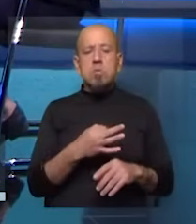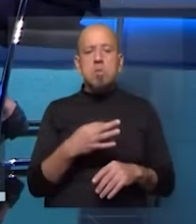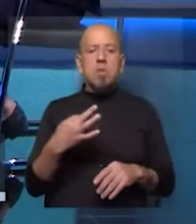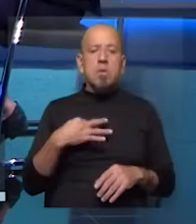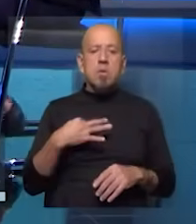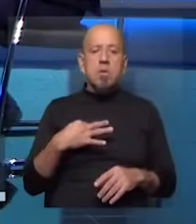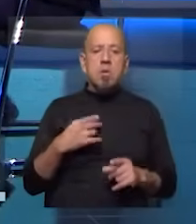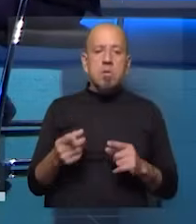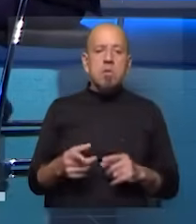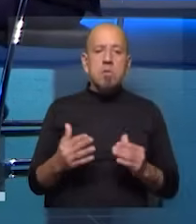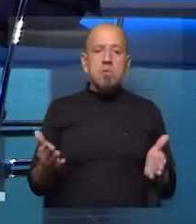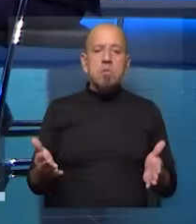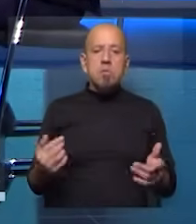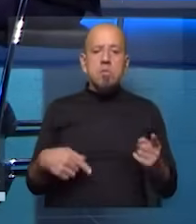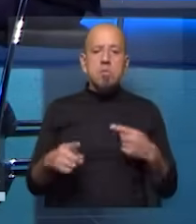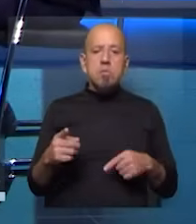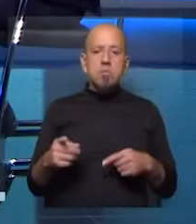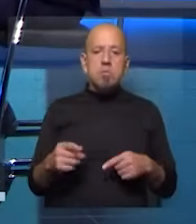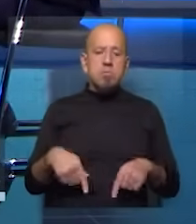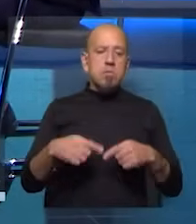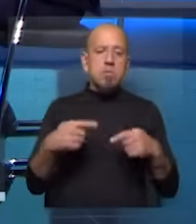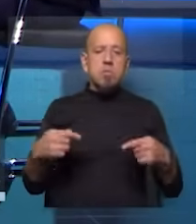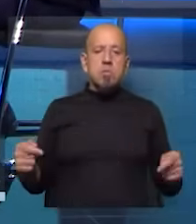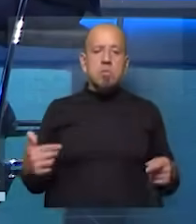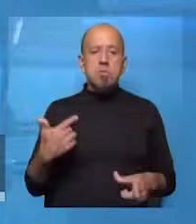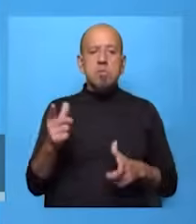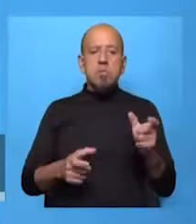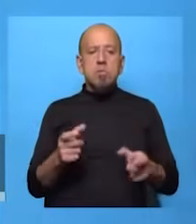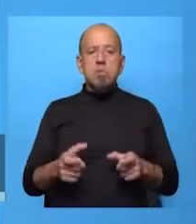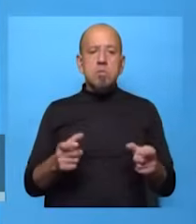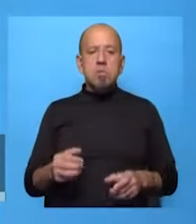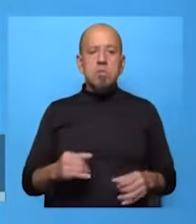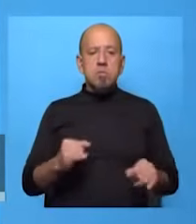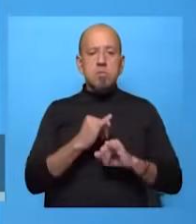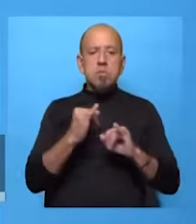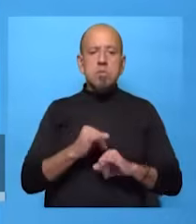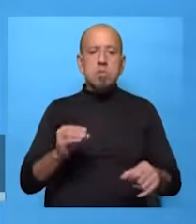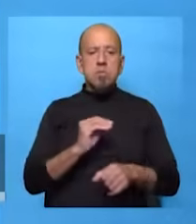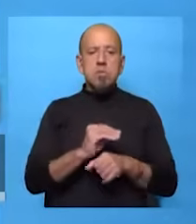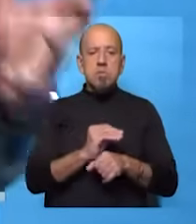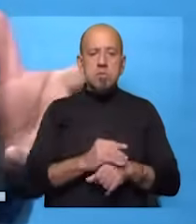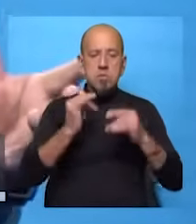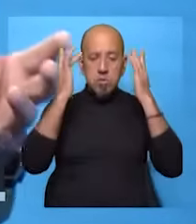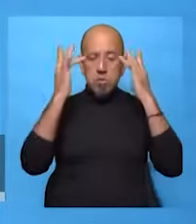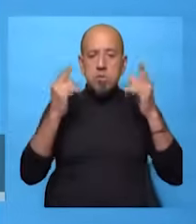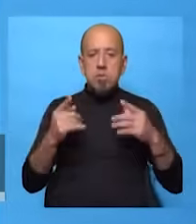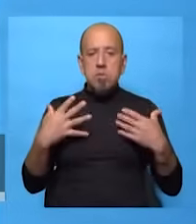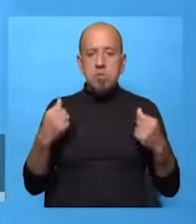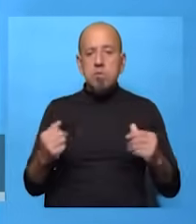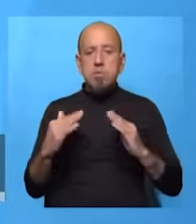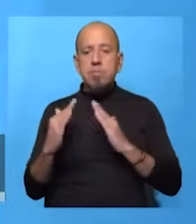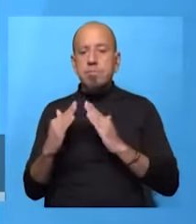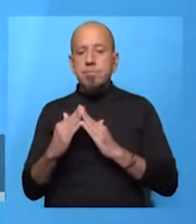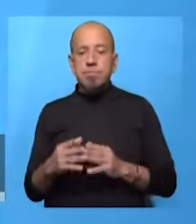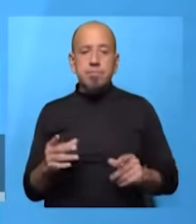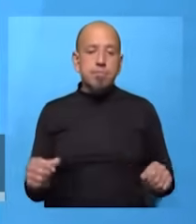públicos sean bienes públicos y no mercancías de que la gente tiene derecho a ser feliz y a gozar de la cultura la educación la salud y la vivienda y que para eso